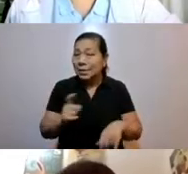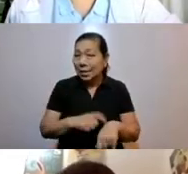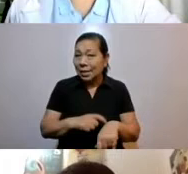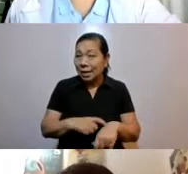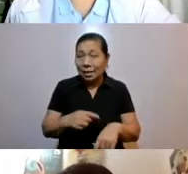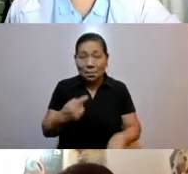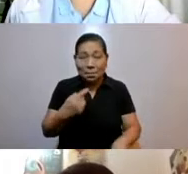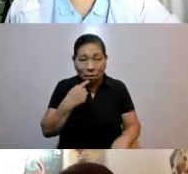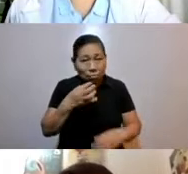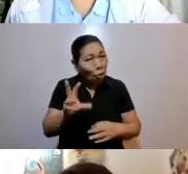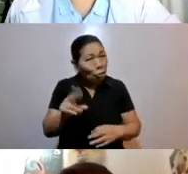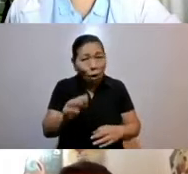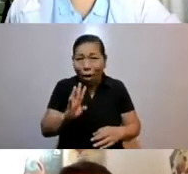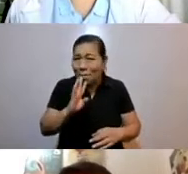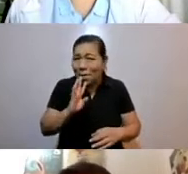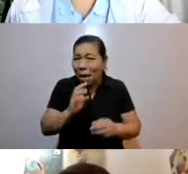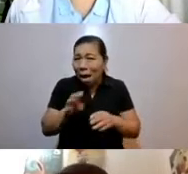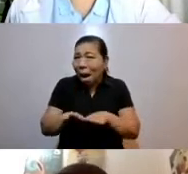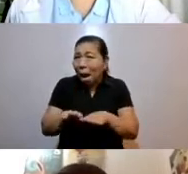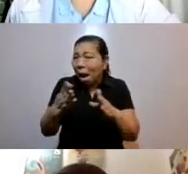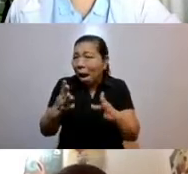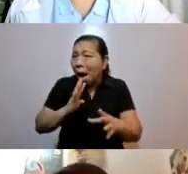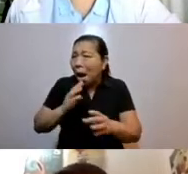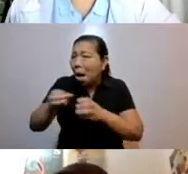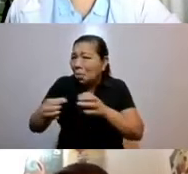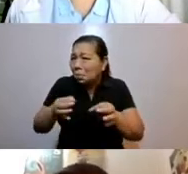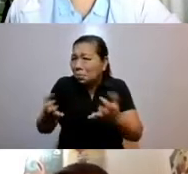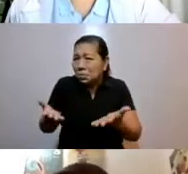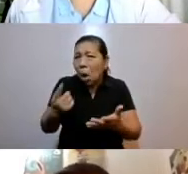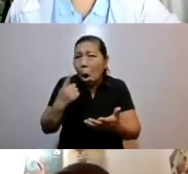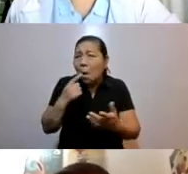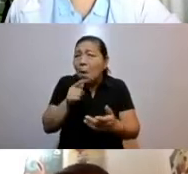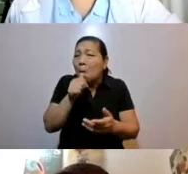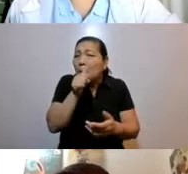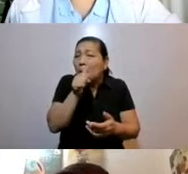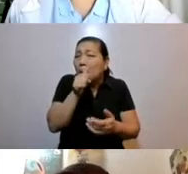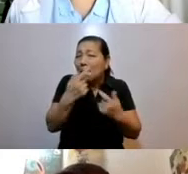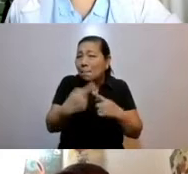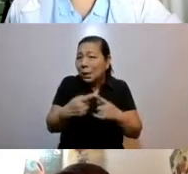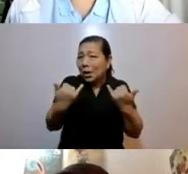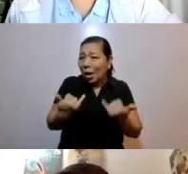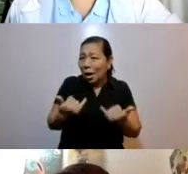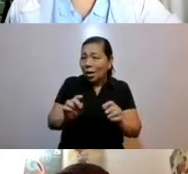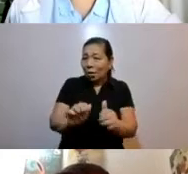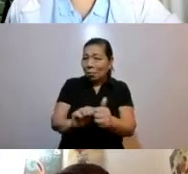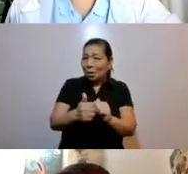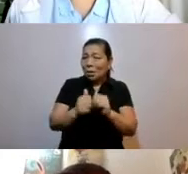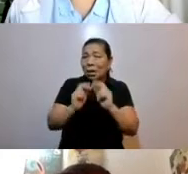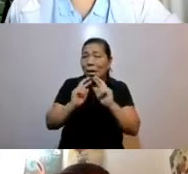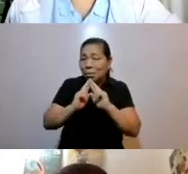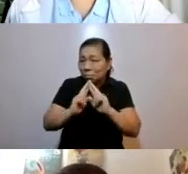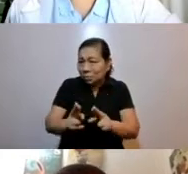dicho hace un rato, no se hablaba tan abiertamente de la sexualidad en el varón. Entonces, el que haya habido ese tipo de